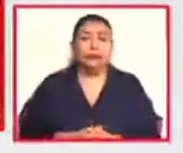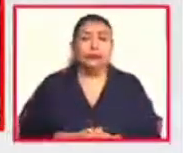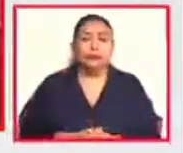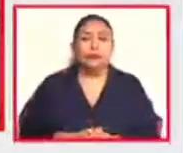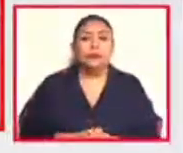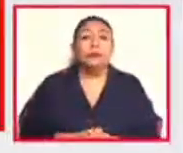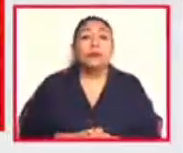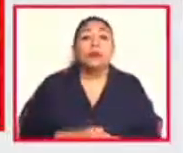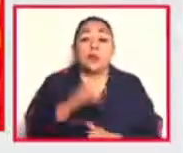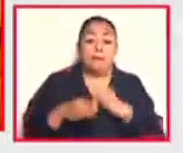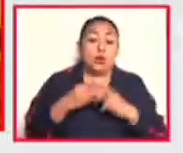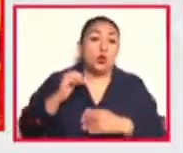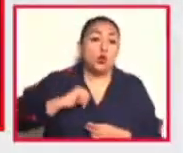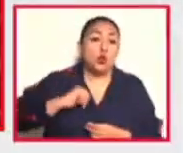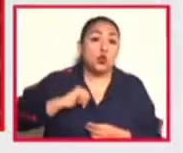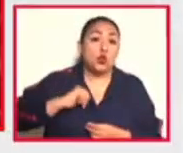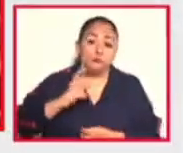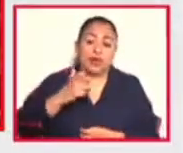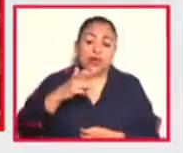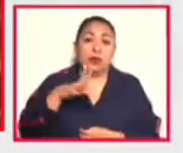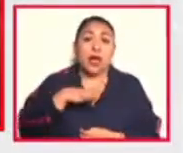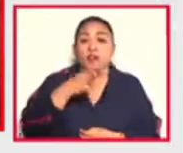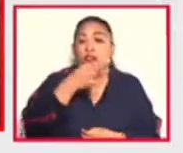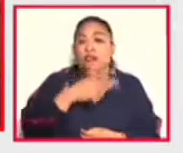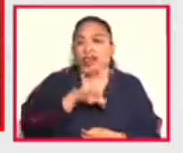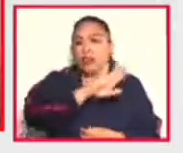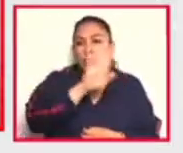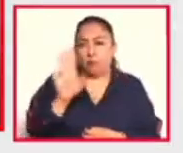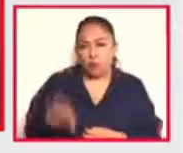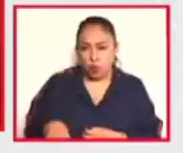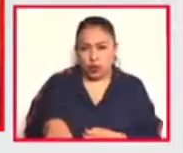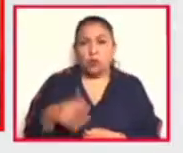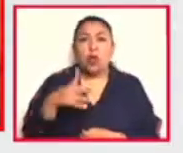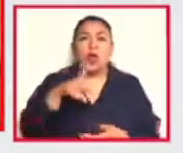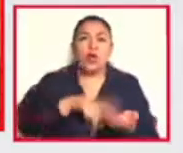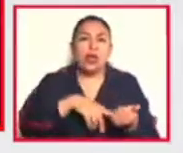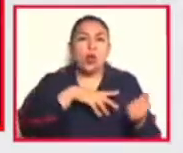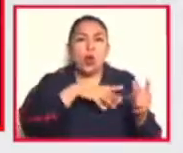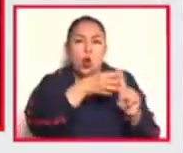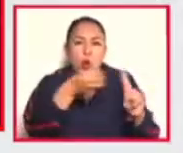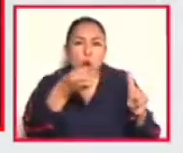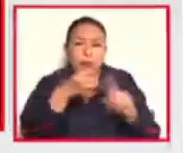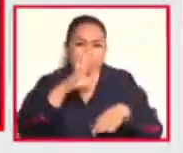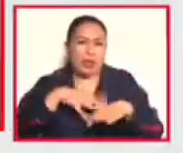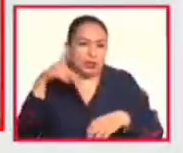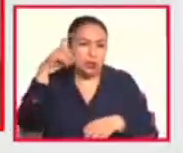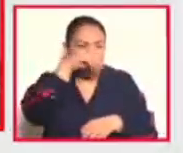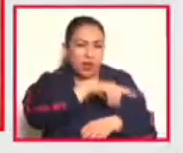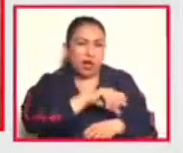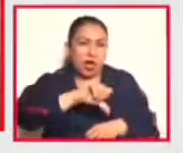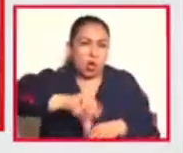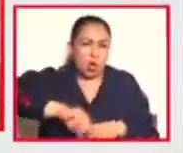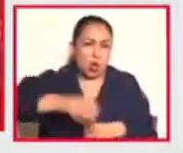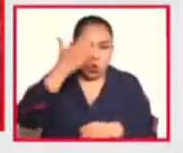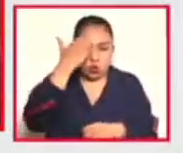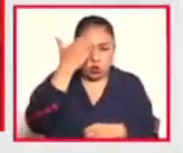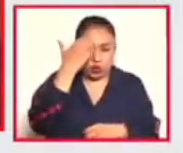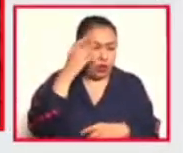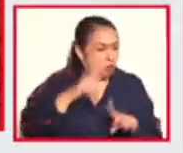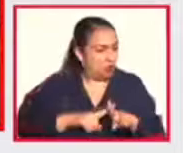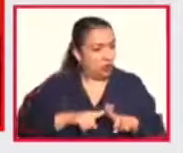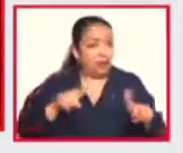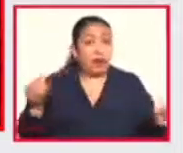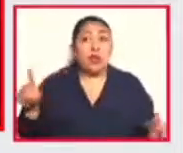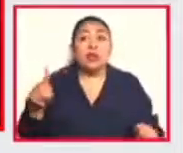mundo prehispánico existía la fiesta de muertos, pero bajo una estructura mucho más compleja a la que conocemos en la actualidad. Los duelos